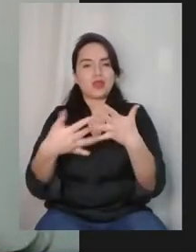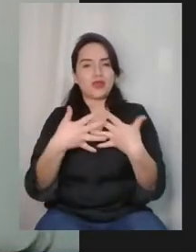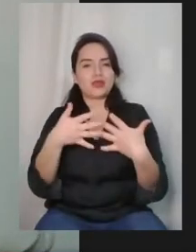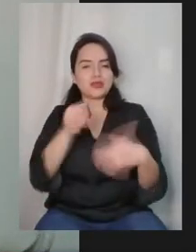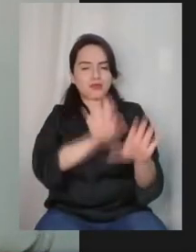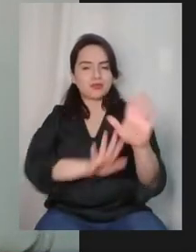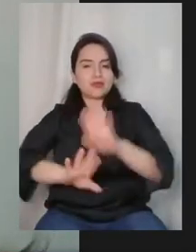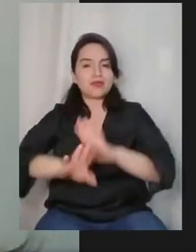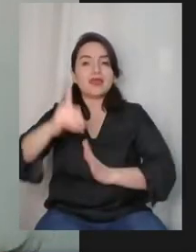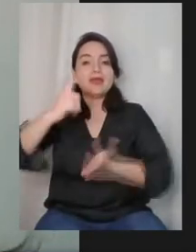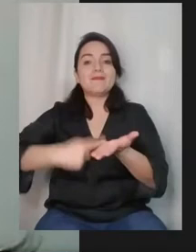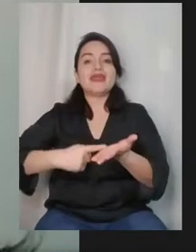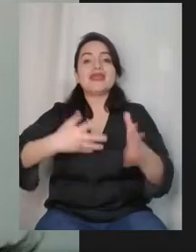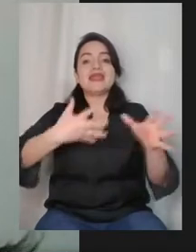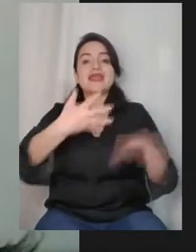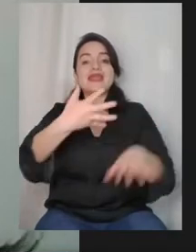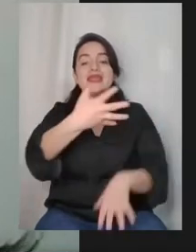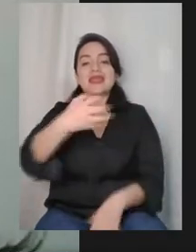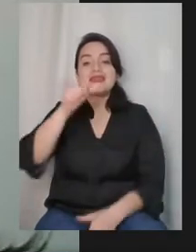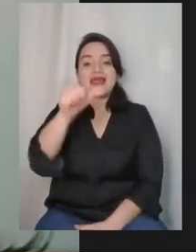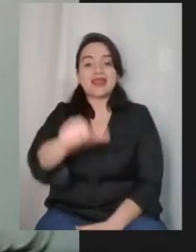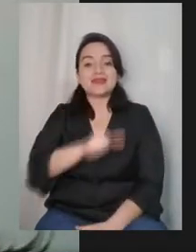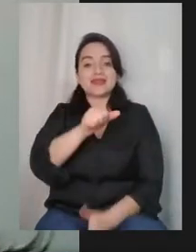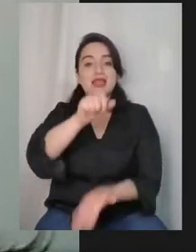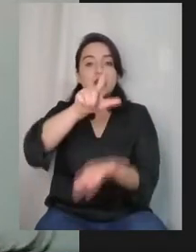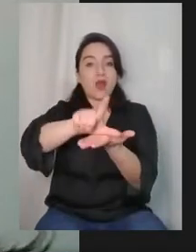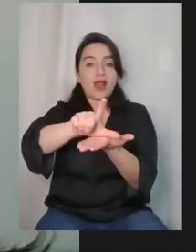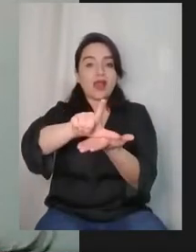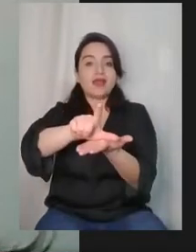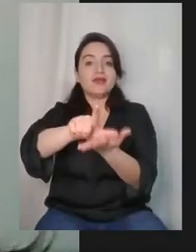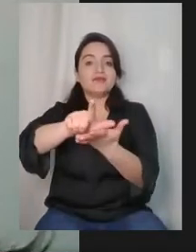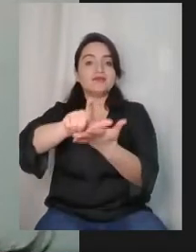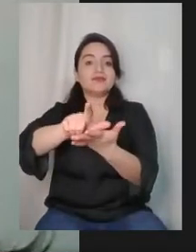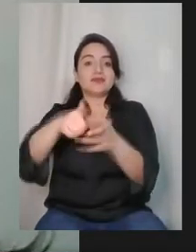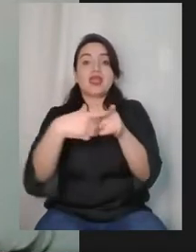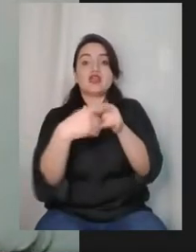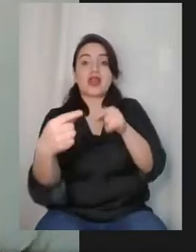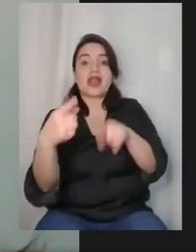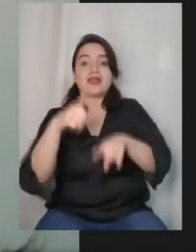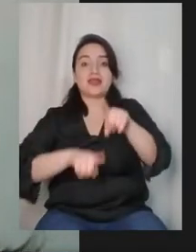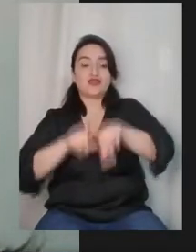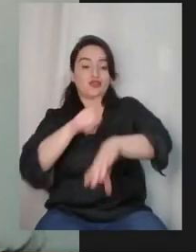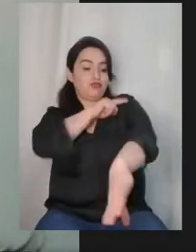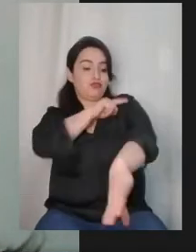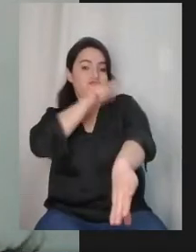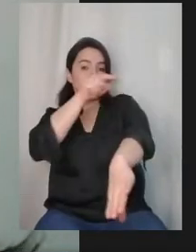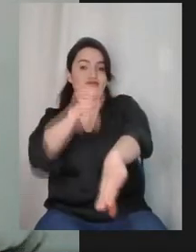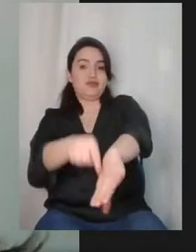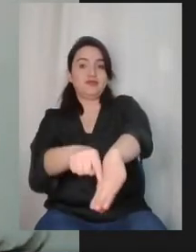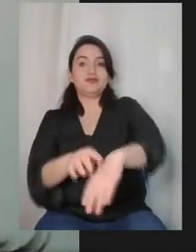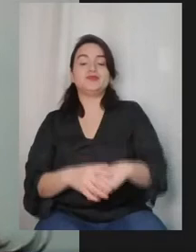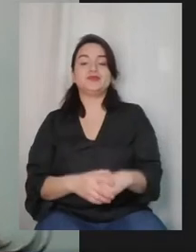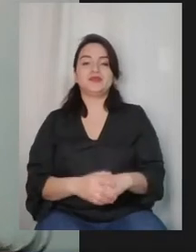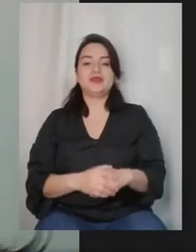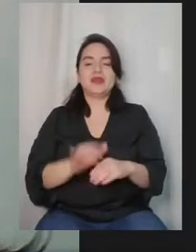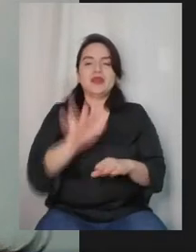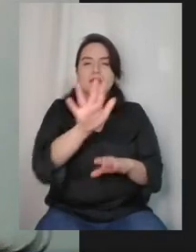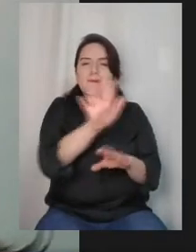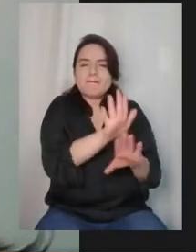8.516 hectáreas a lo largo del territorio nacional, orientadas a reservas naturales